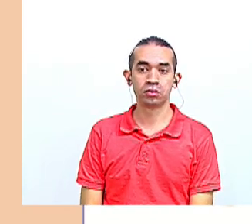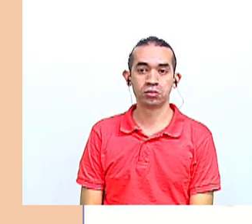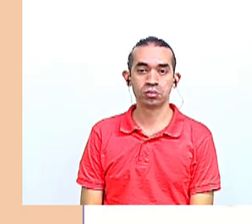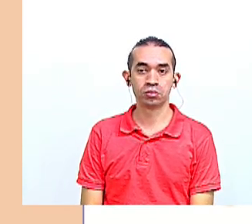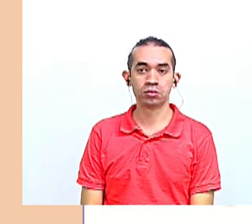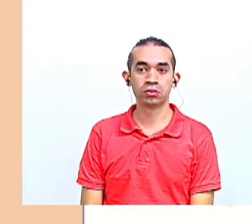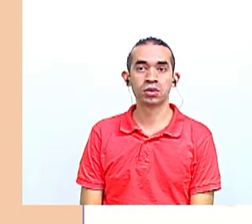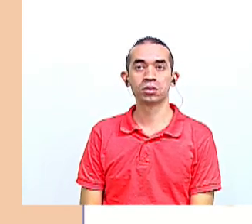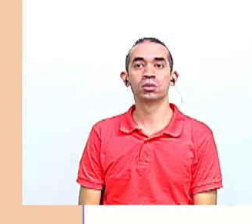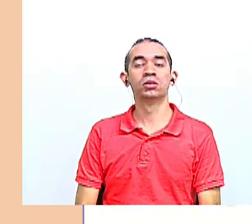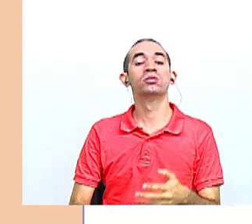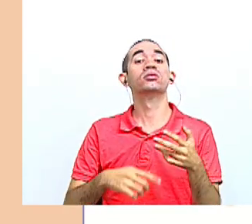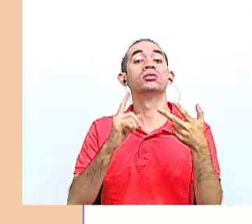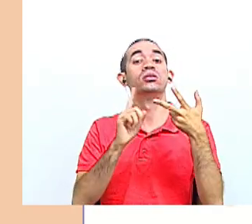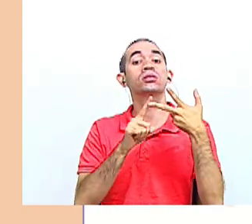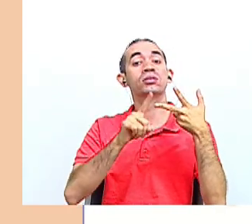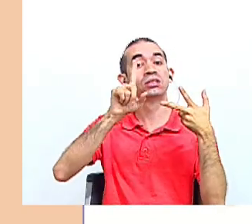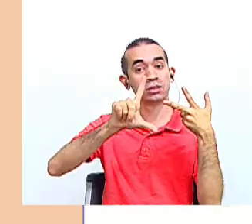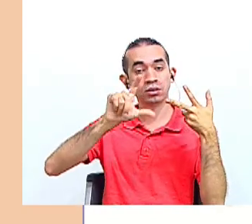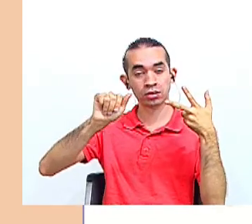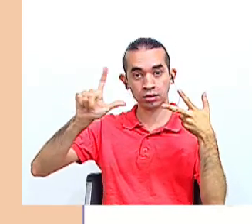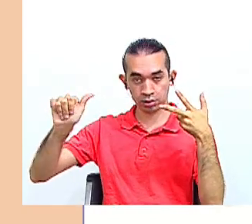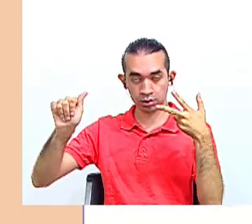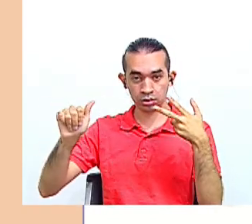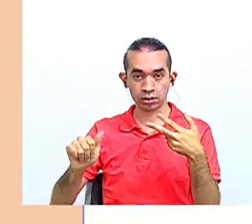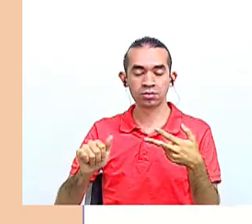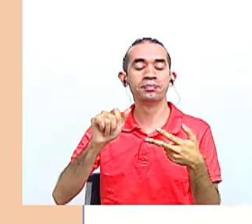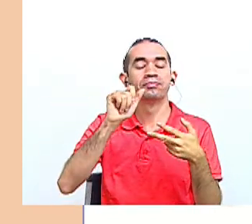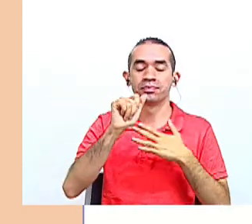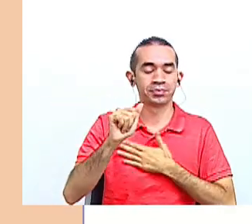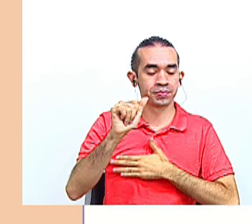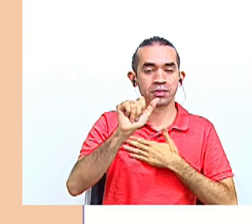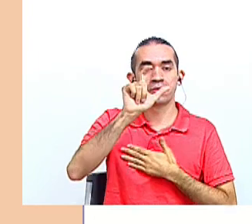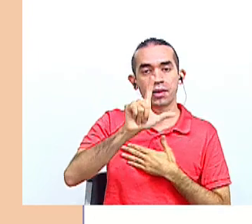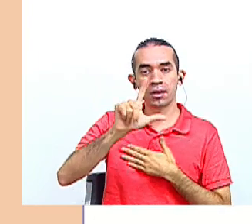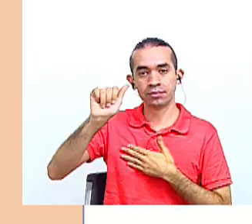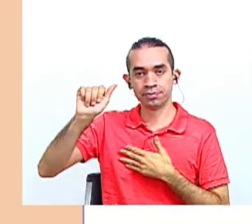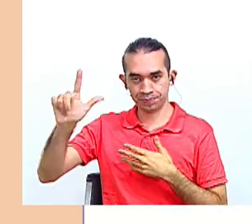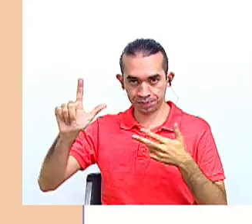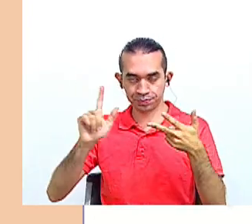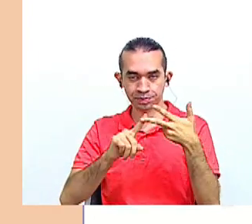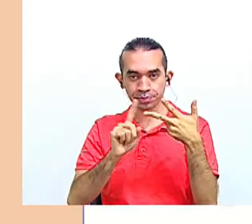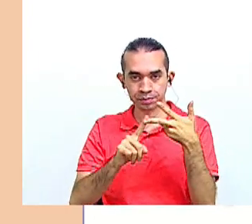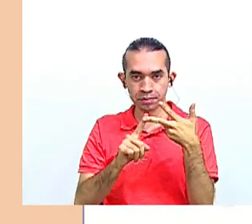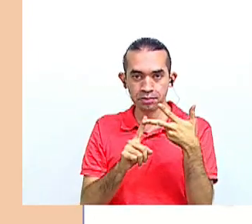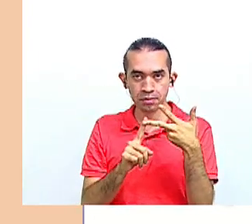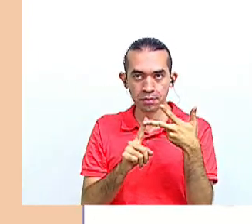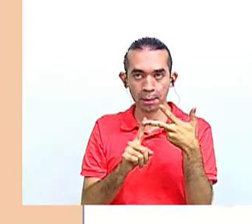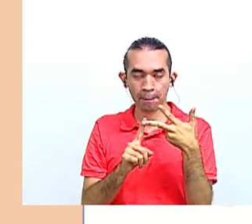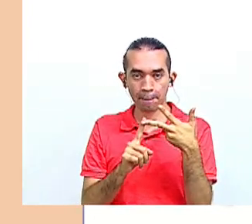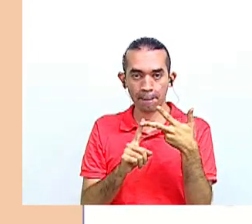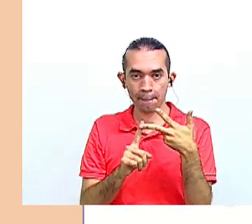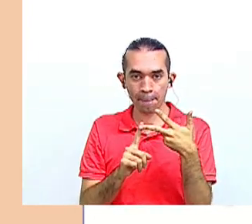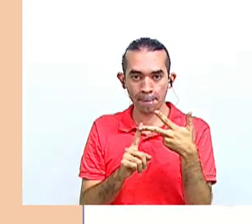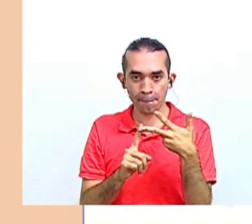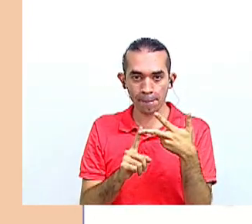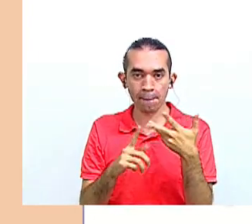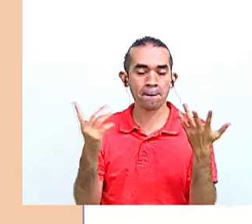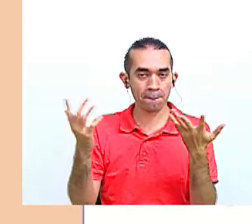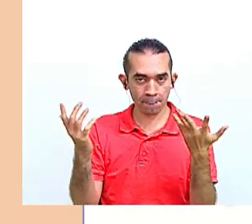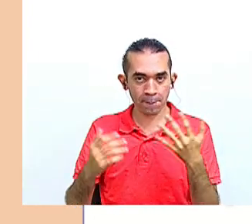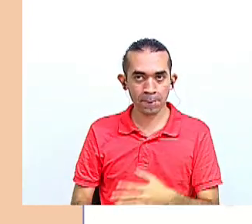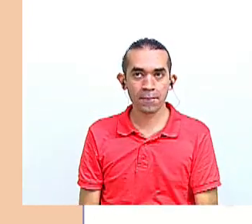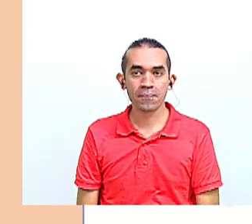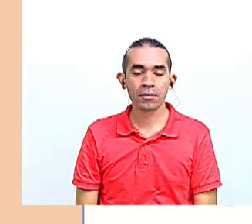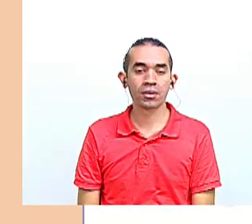triángulo. Y el criterio LAL, que corresponde al criterio cuando